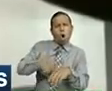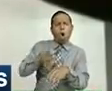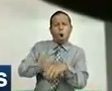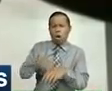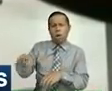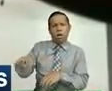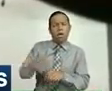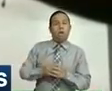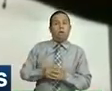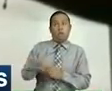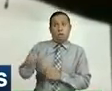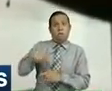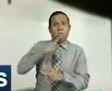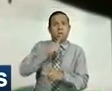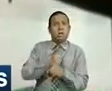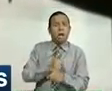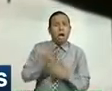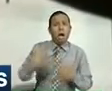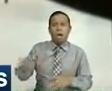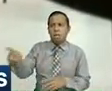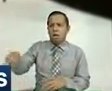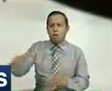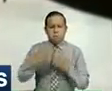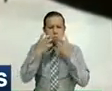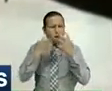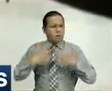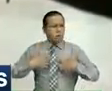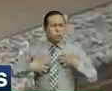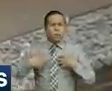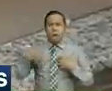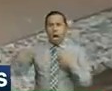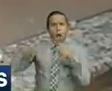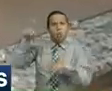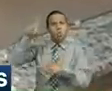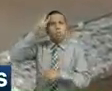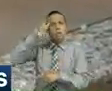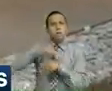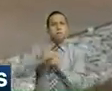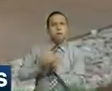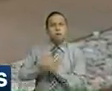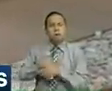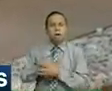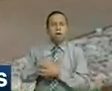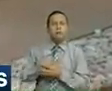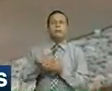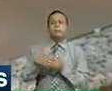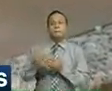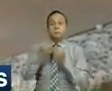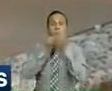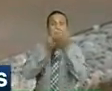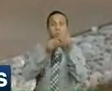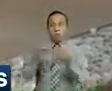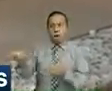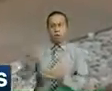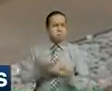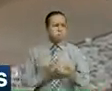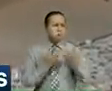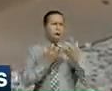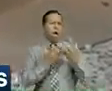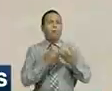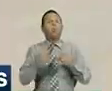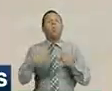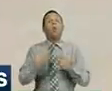dando a propósito y aprovechándose de esta pandemia. Ocurrió pasadas las 5 de la mañana del